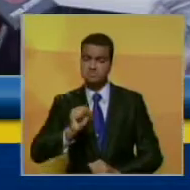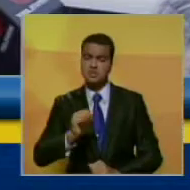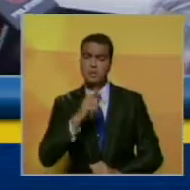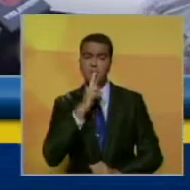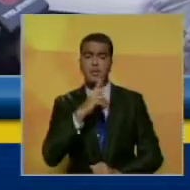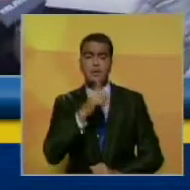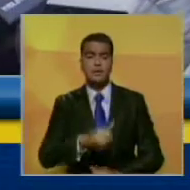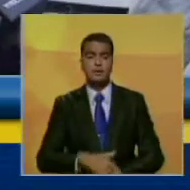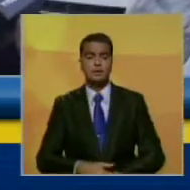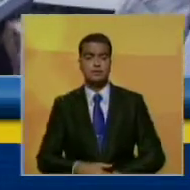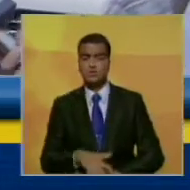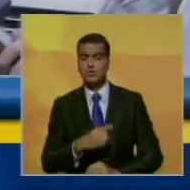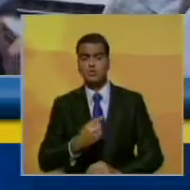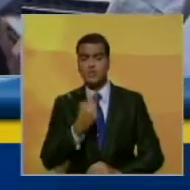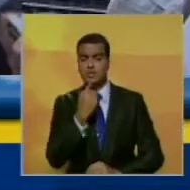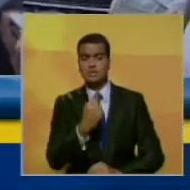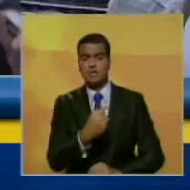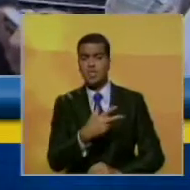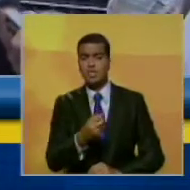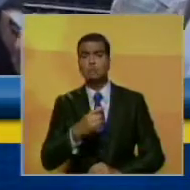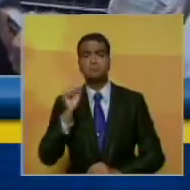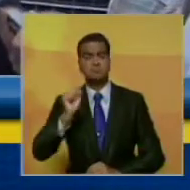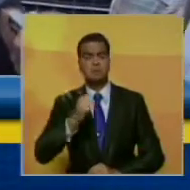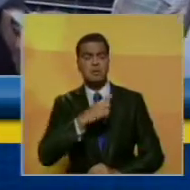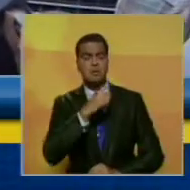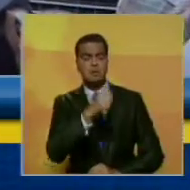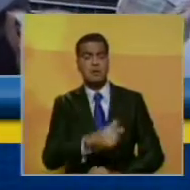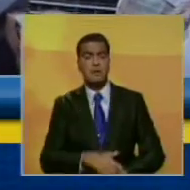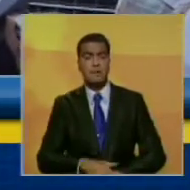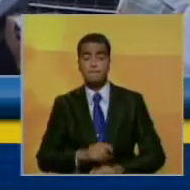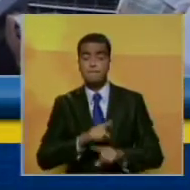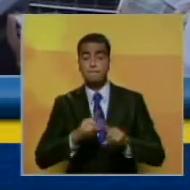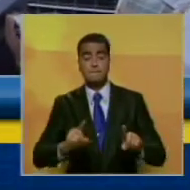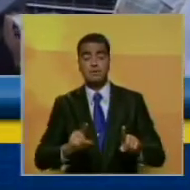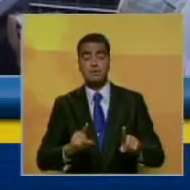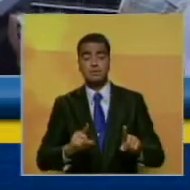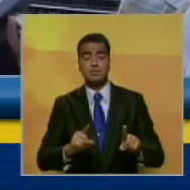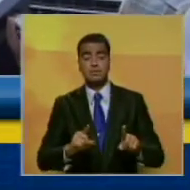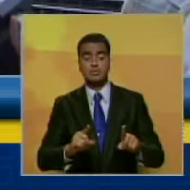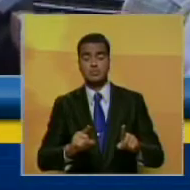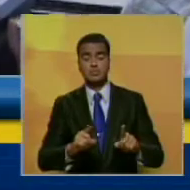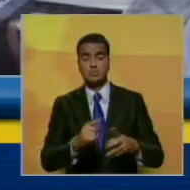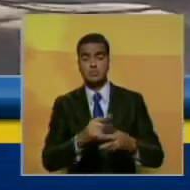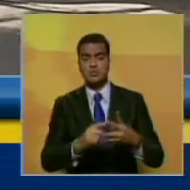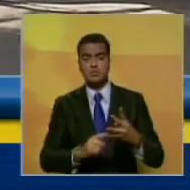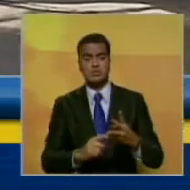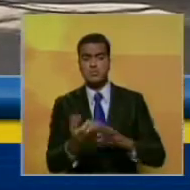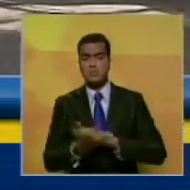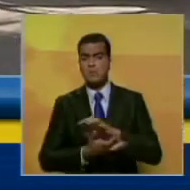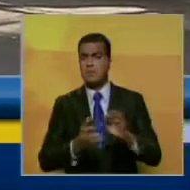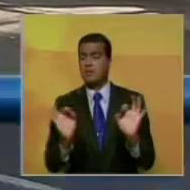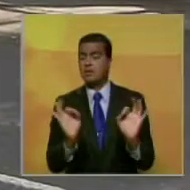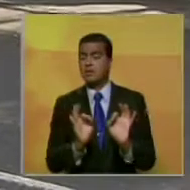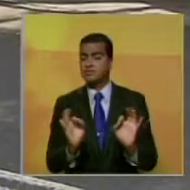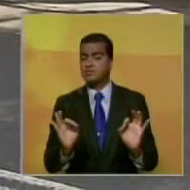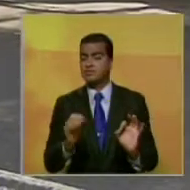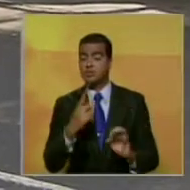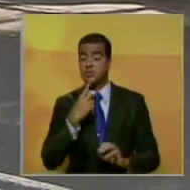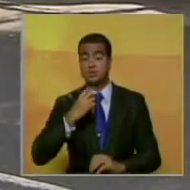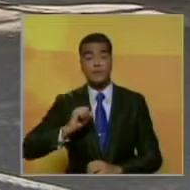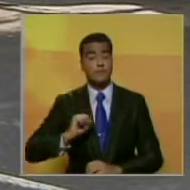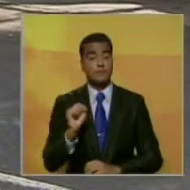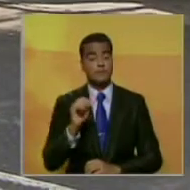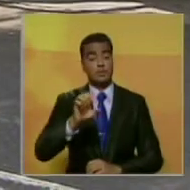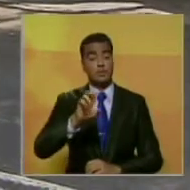Yo no te voy a decir que no, muy contestón, pero él no tenía ninguna entrada a la policía, él no tenía problemas con nadie. Según versión policial,